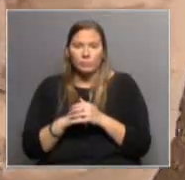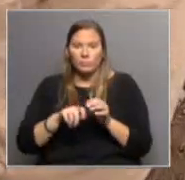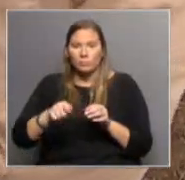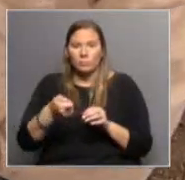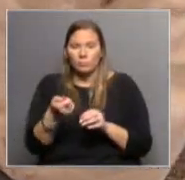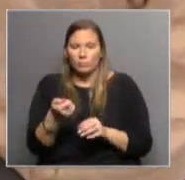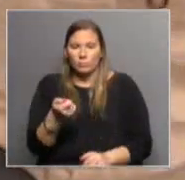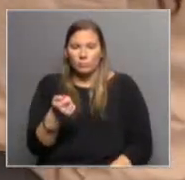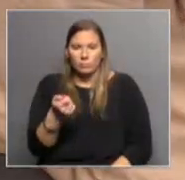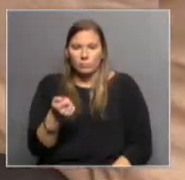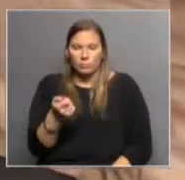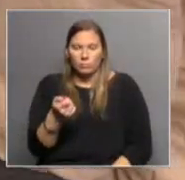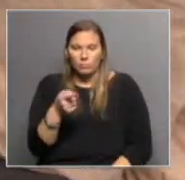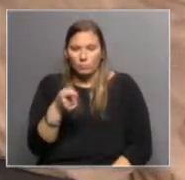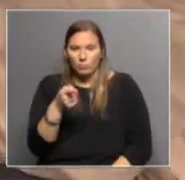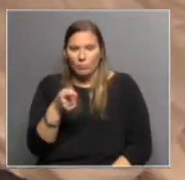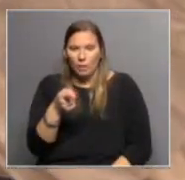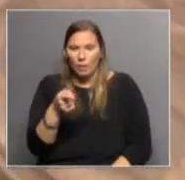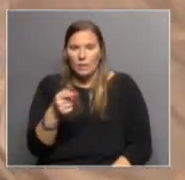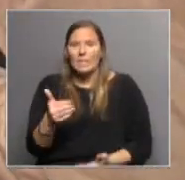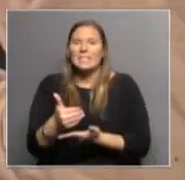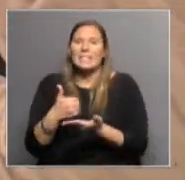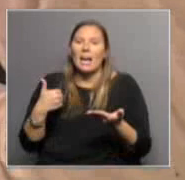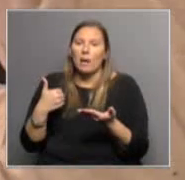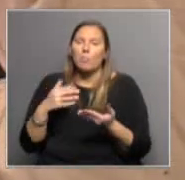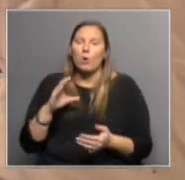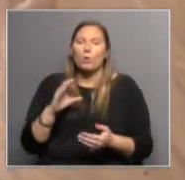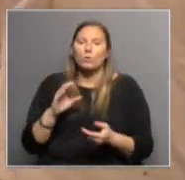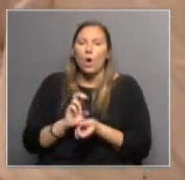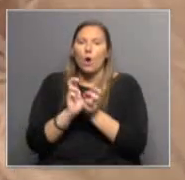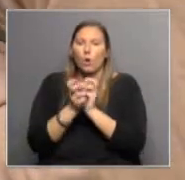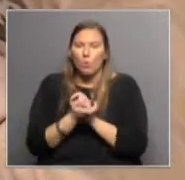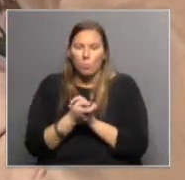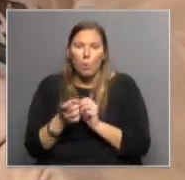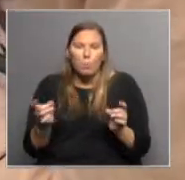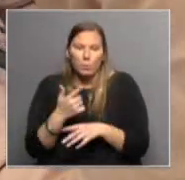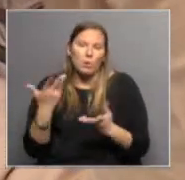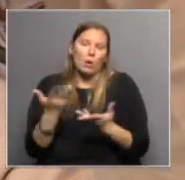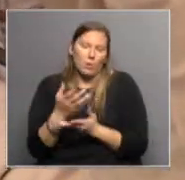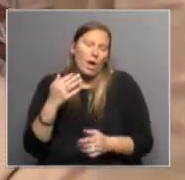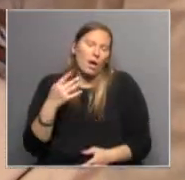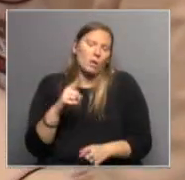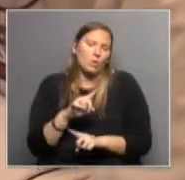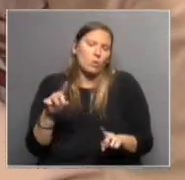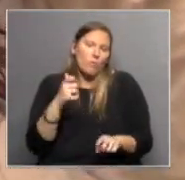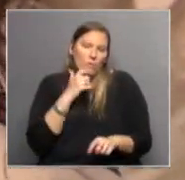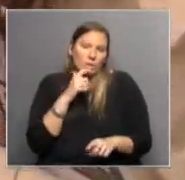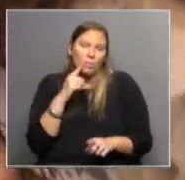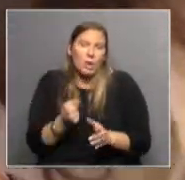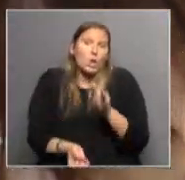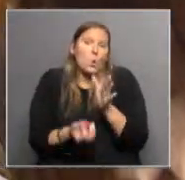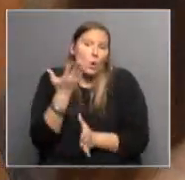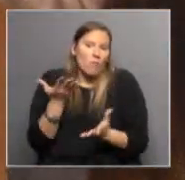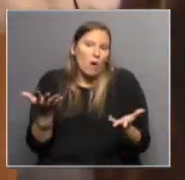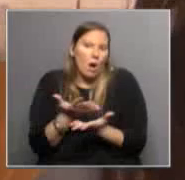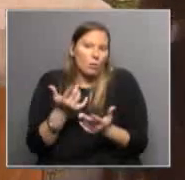la compostera y por acá sacamos el compost ya pronto. Ahora está todo súper fresco porque, bueno, estamos un poco de estreno con esta compostera